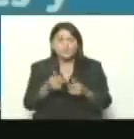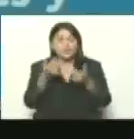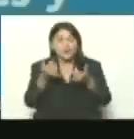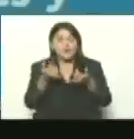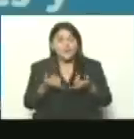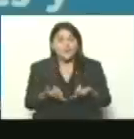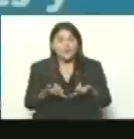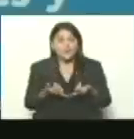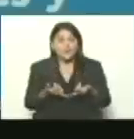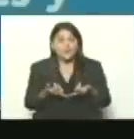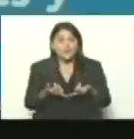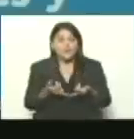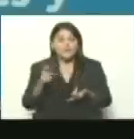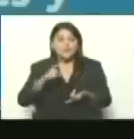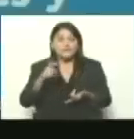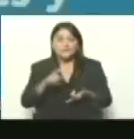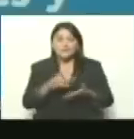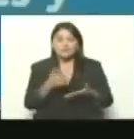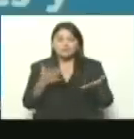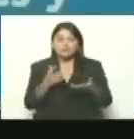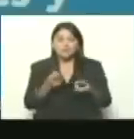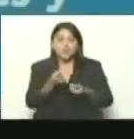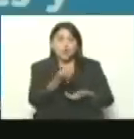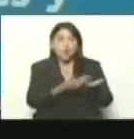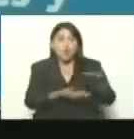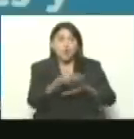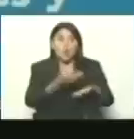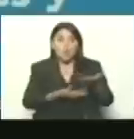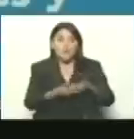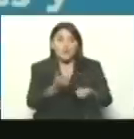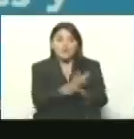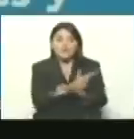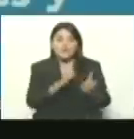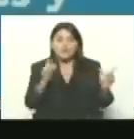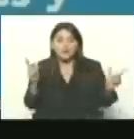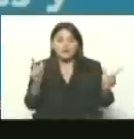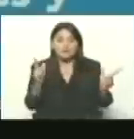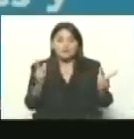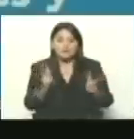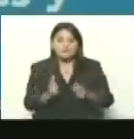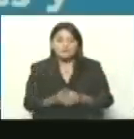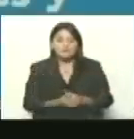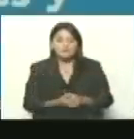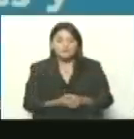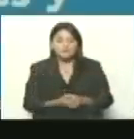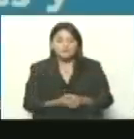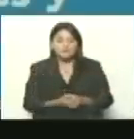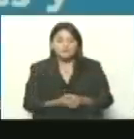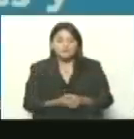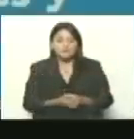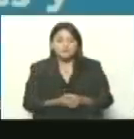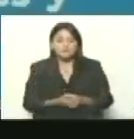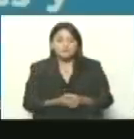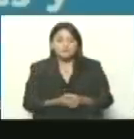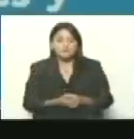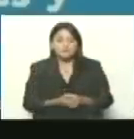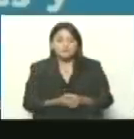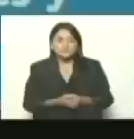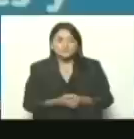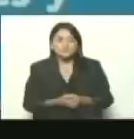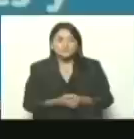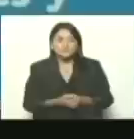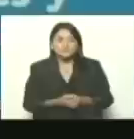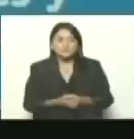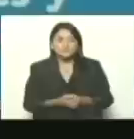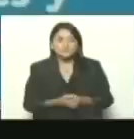de comercio, por la libertad económica absoluta. Y hay que seguir construyendo esa libertad. ¿Qué